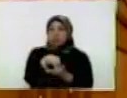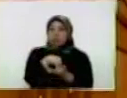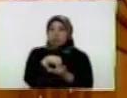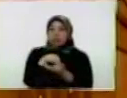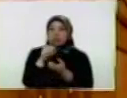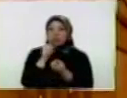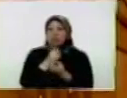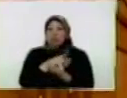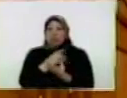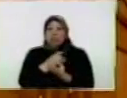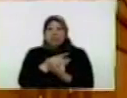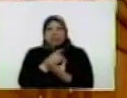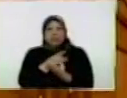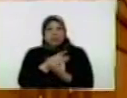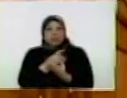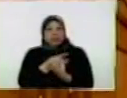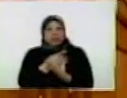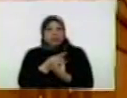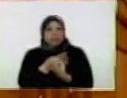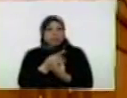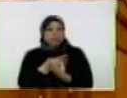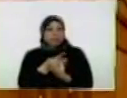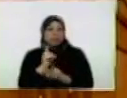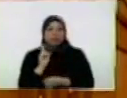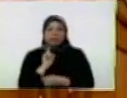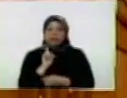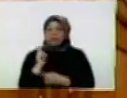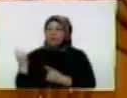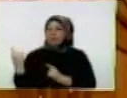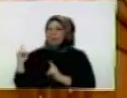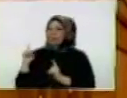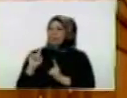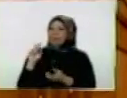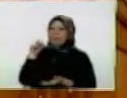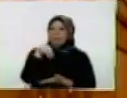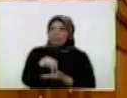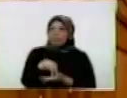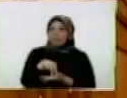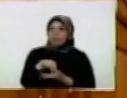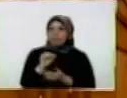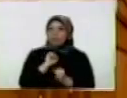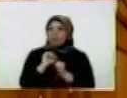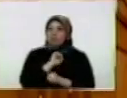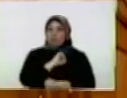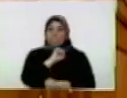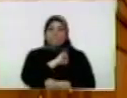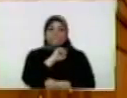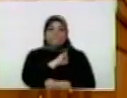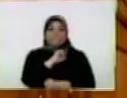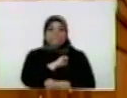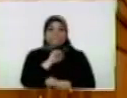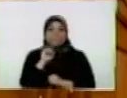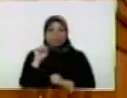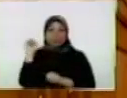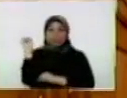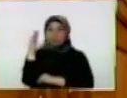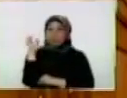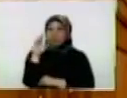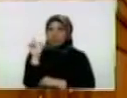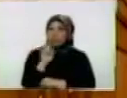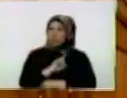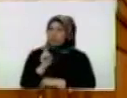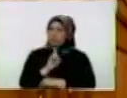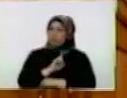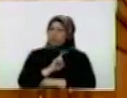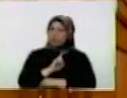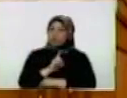emoción. Y la emoción no viene dada por quizás el miedo escénico, viene dada porque cuando